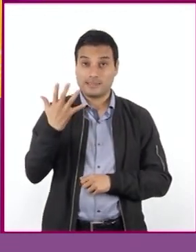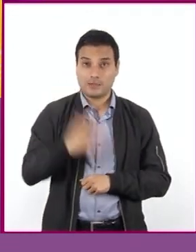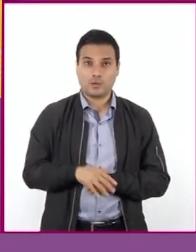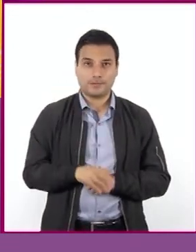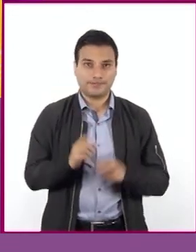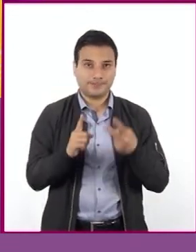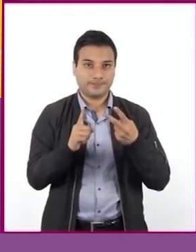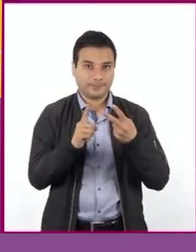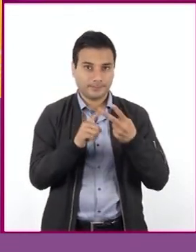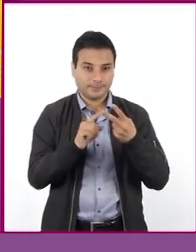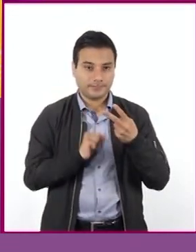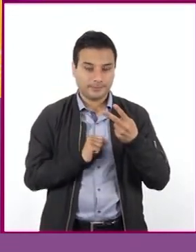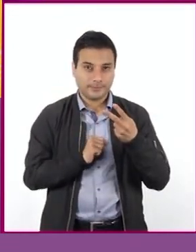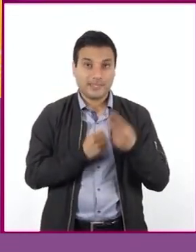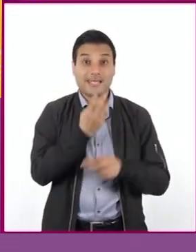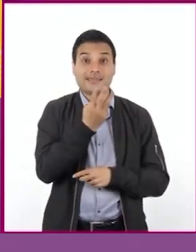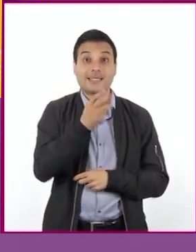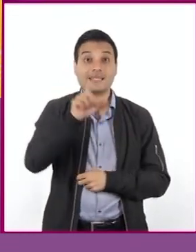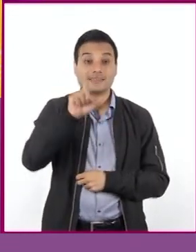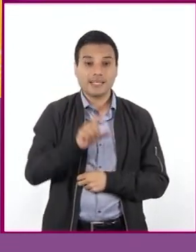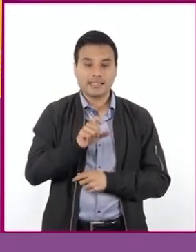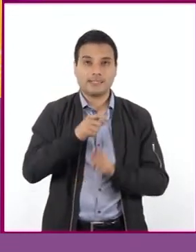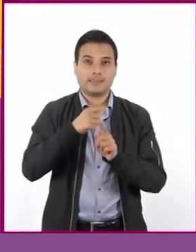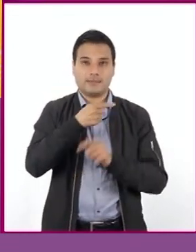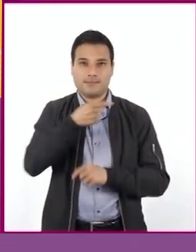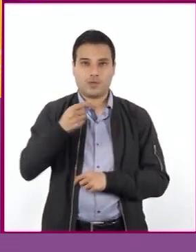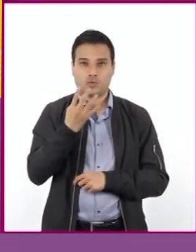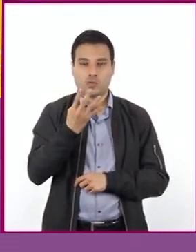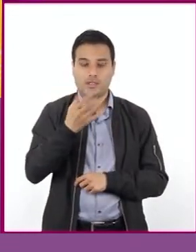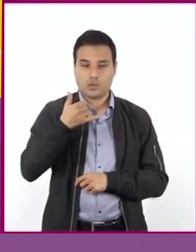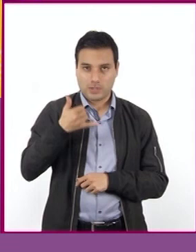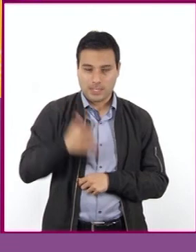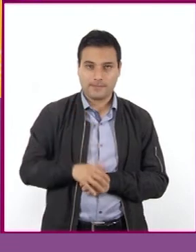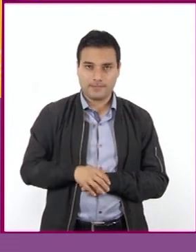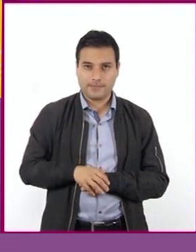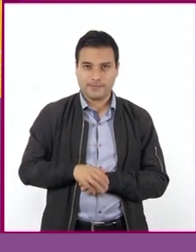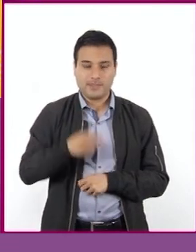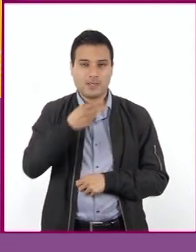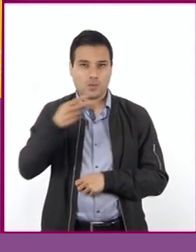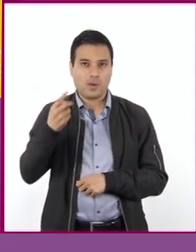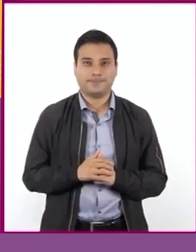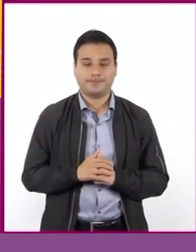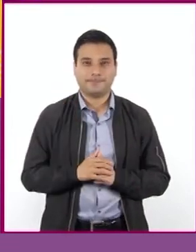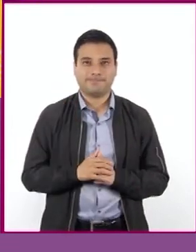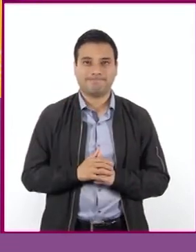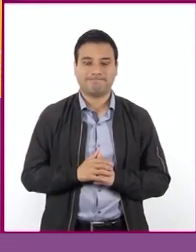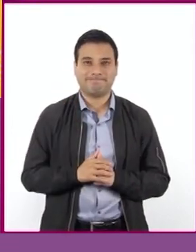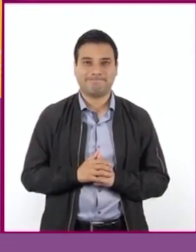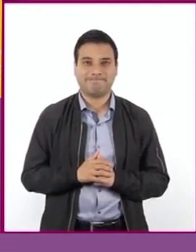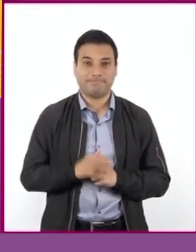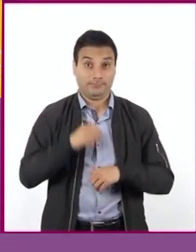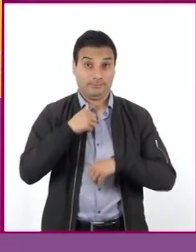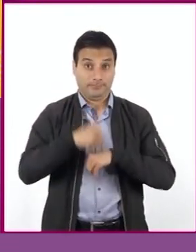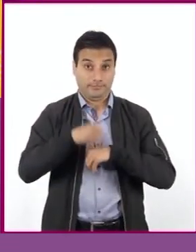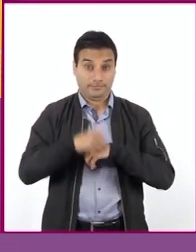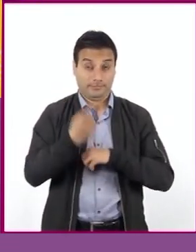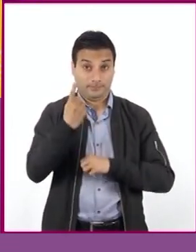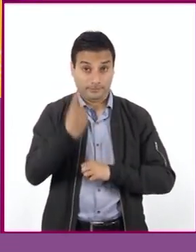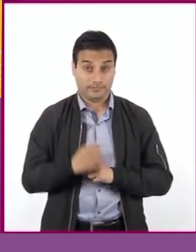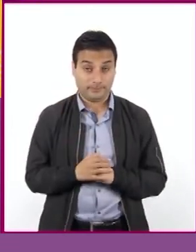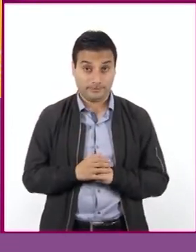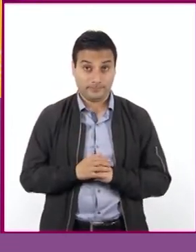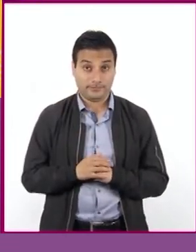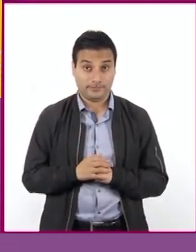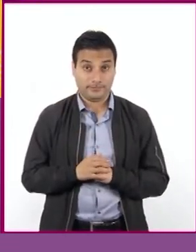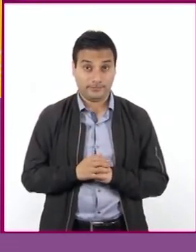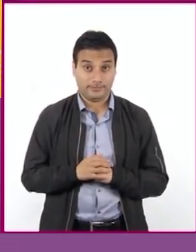Y la segunda ecuación, 3x menos 4y igual a menos 1. Paso 1. Eliminamos a